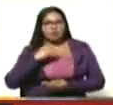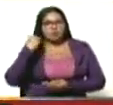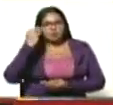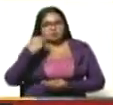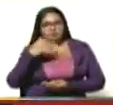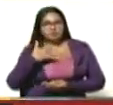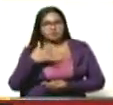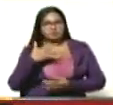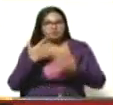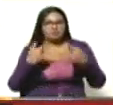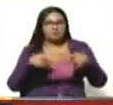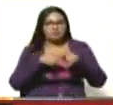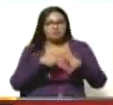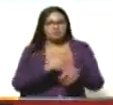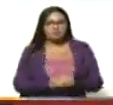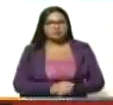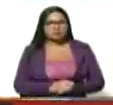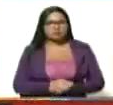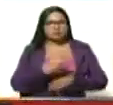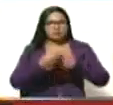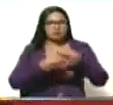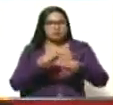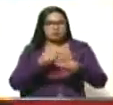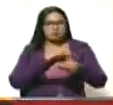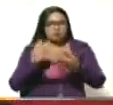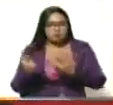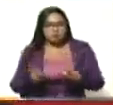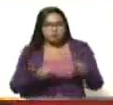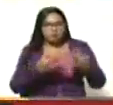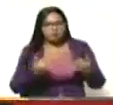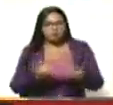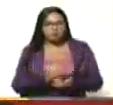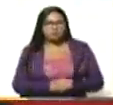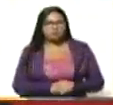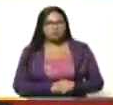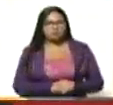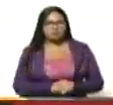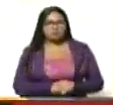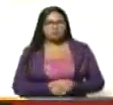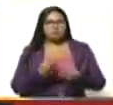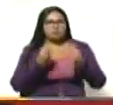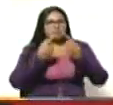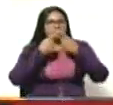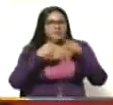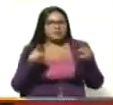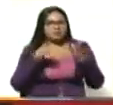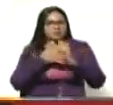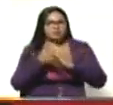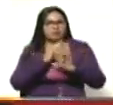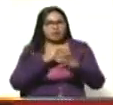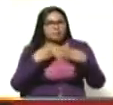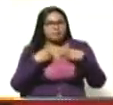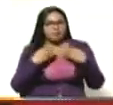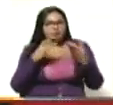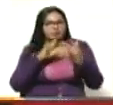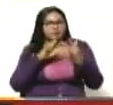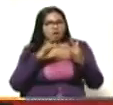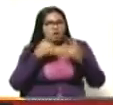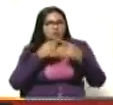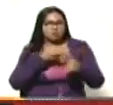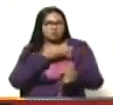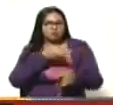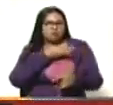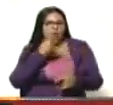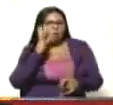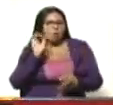yo siento y cómo he sido recibida es muy distinto sobre lo que han leído en las redes sociales o en la